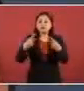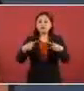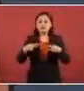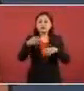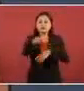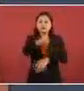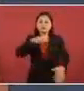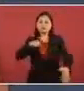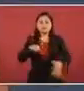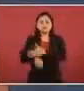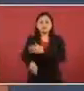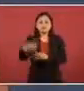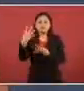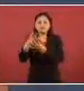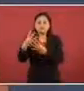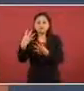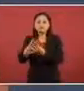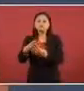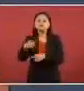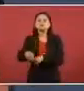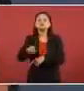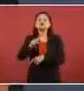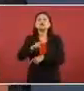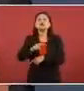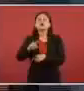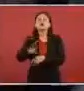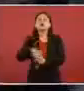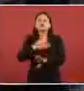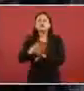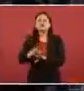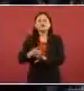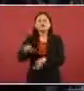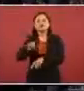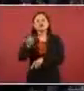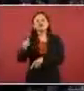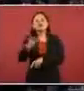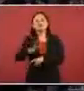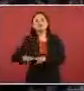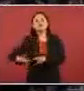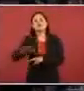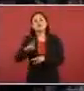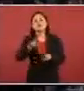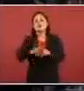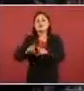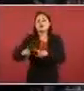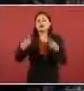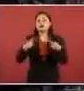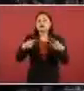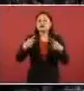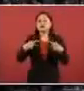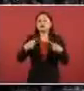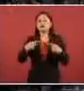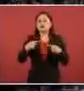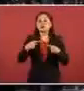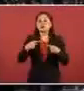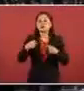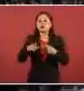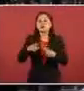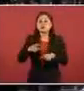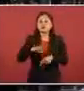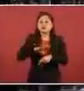rematados en enfrentamientos, comparado con los heridos y detenidos presentados por las fuerzas